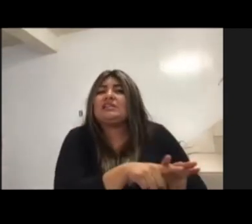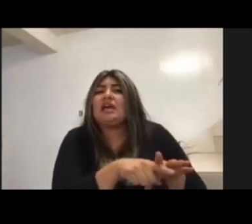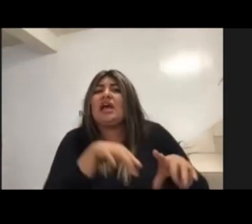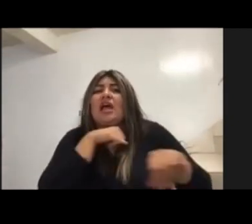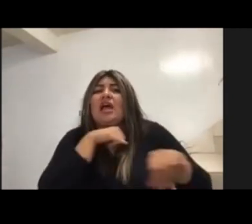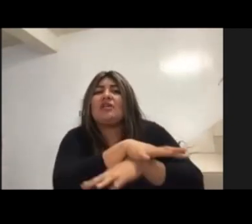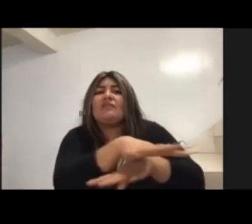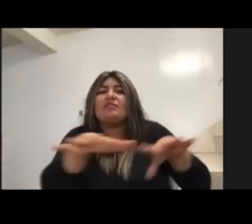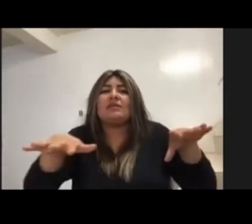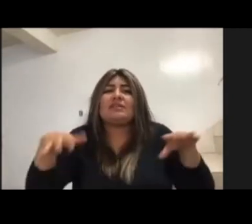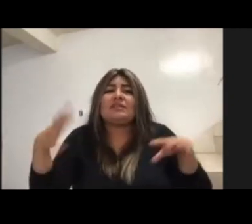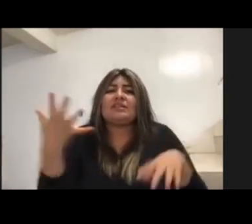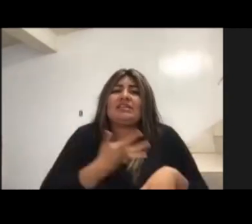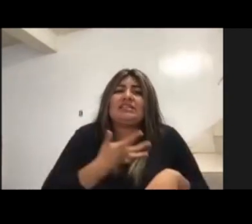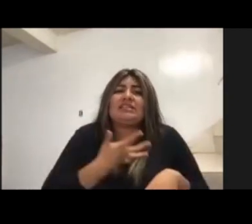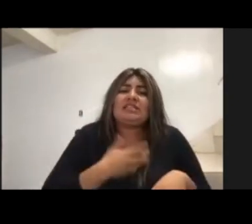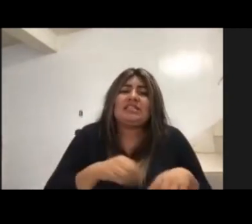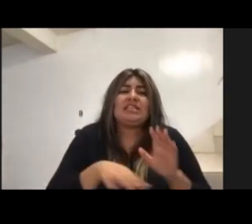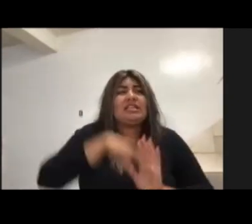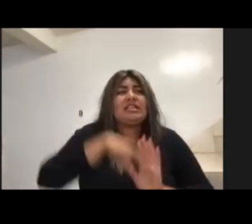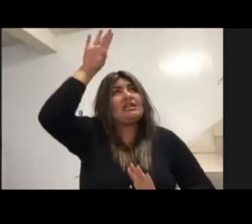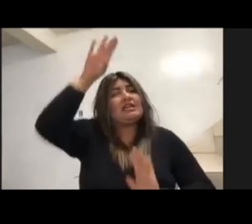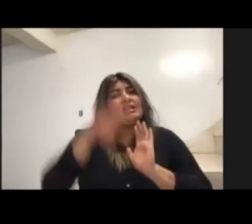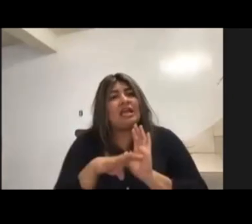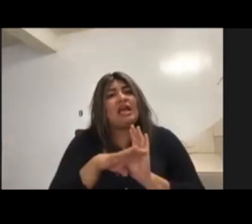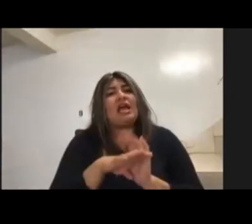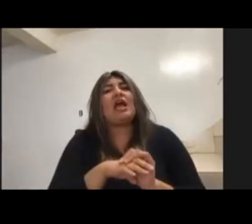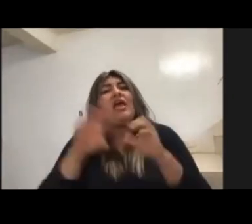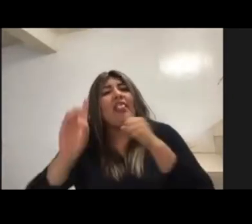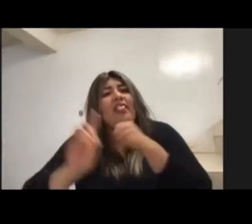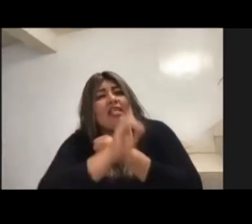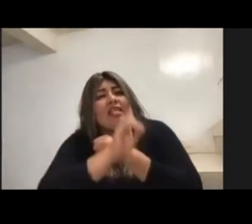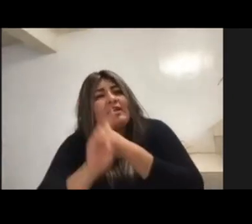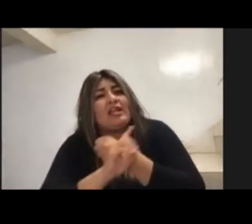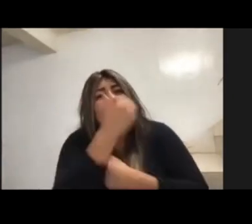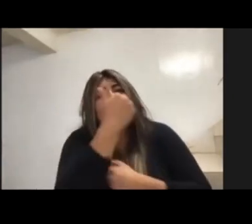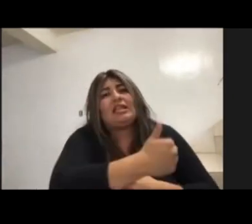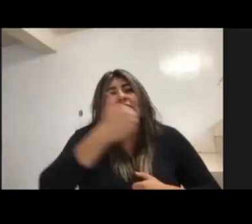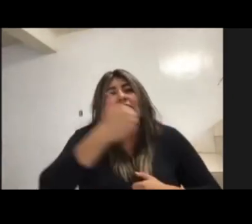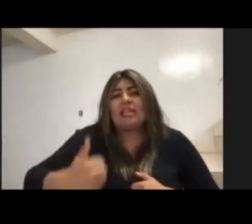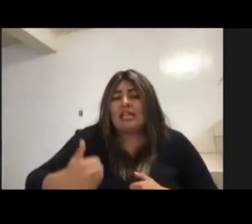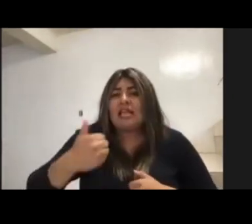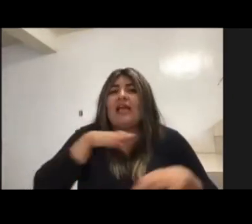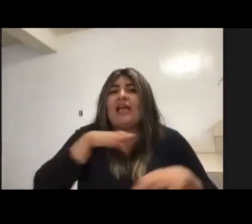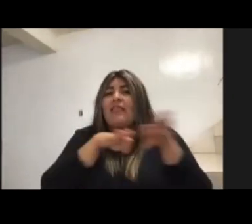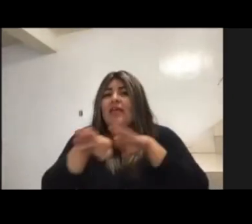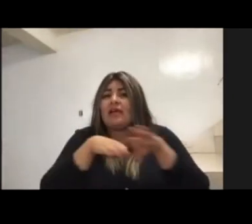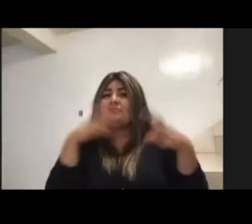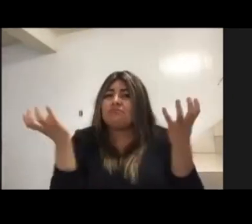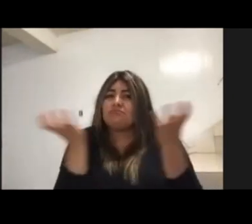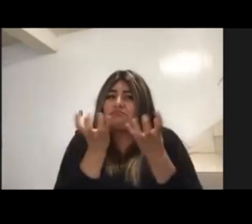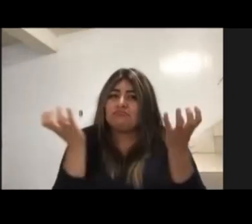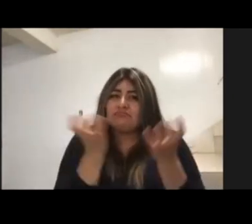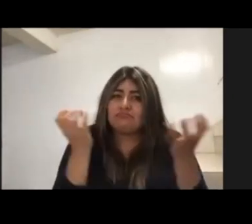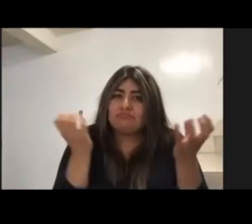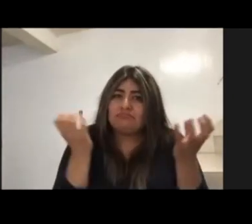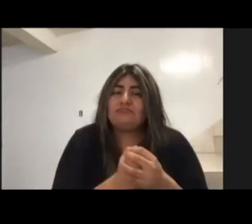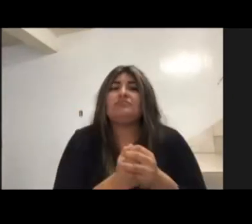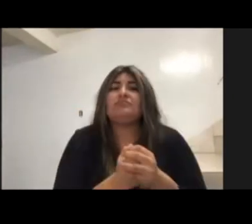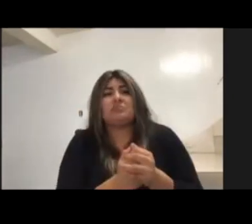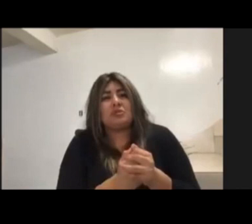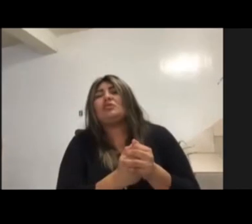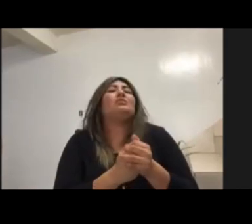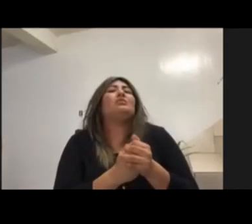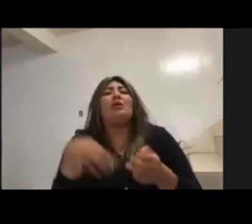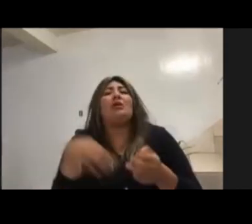ecualizador de más a menos en complejidad, cantidad y tiempo requerido nos permite ver